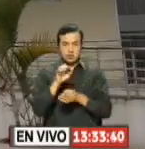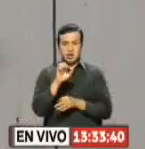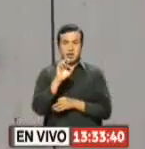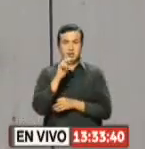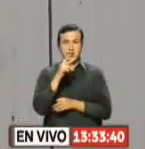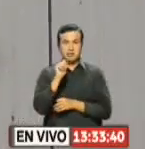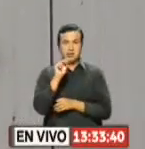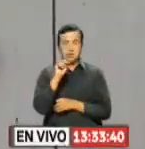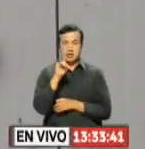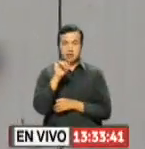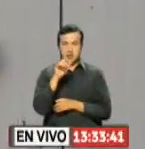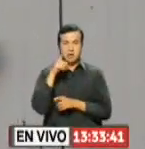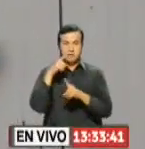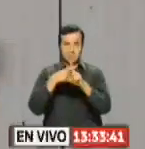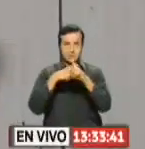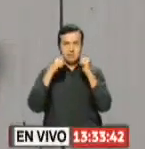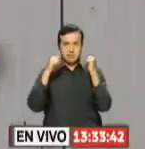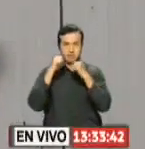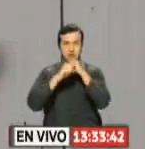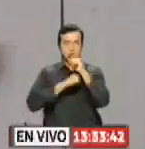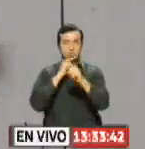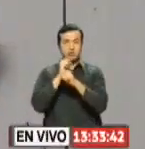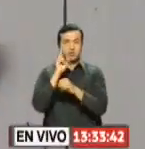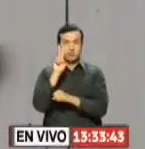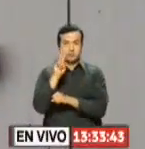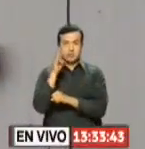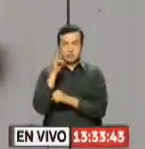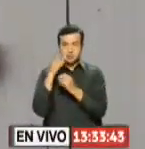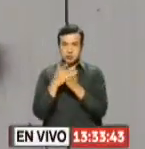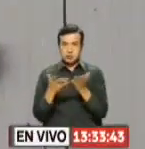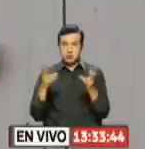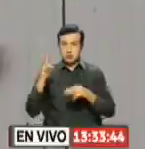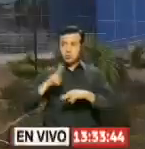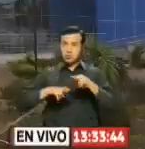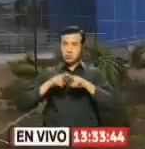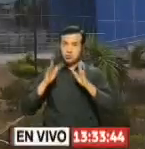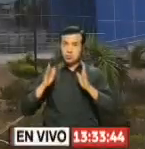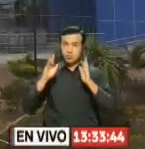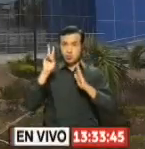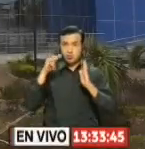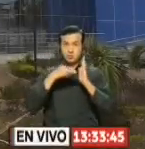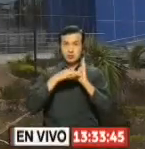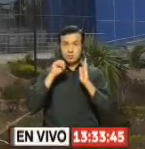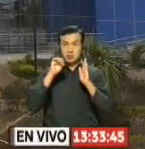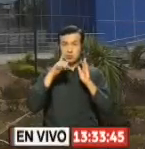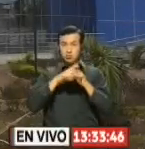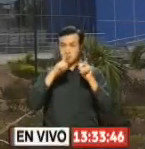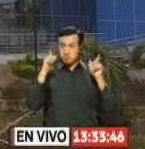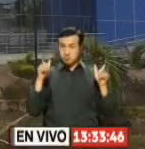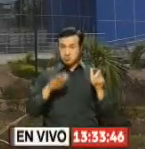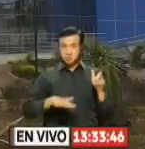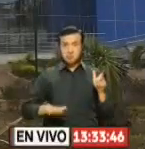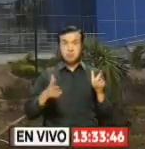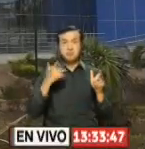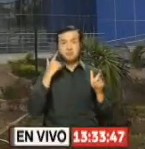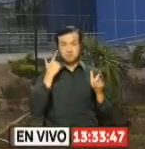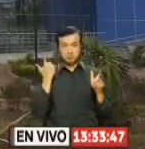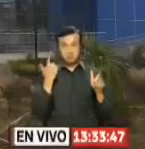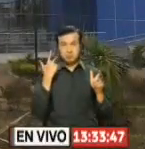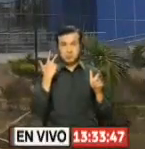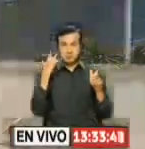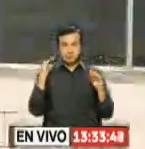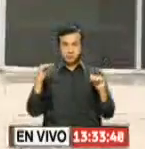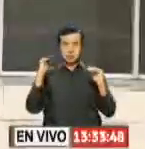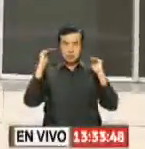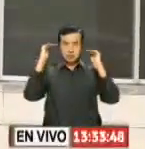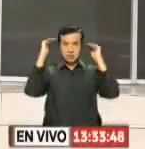Echandía, entregado en marzo del 2017, es una edificación con 2.000 metros de construcción, distribuidas en sus 3